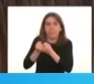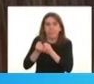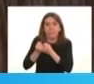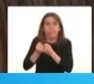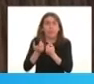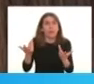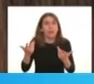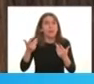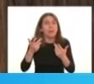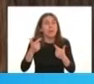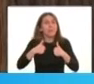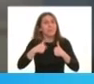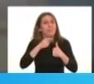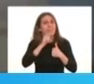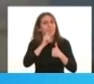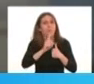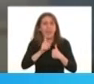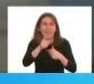Y para mí no es fácil, créanmelo.